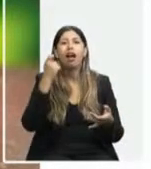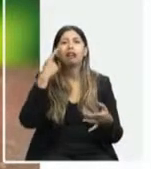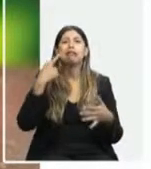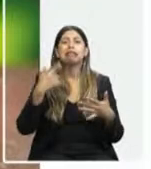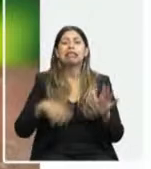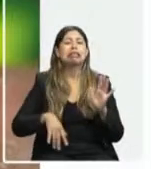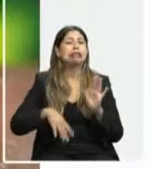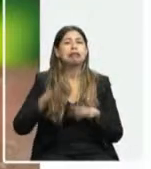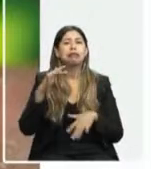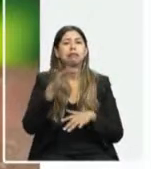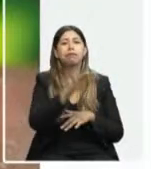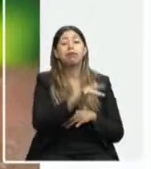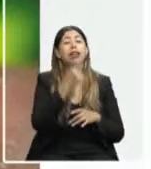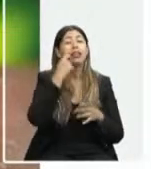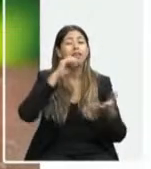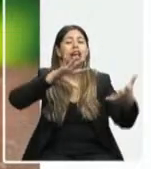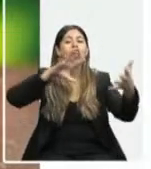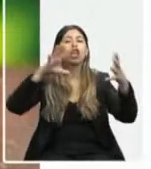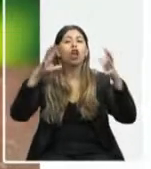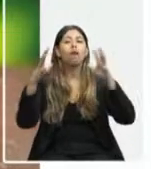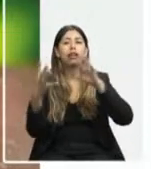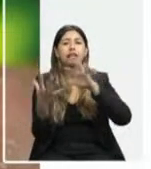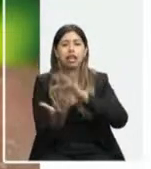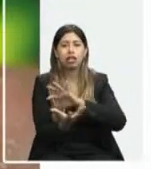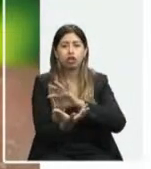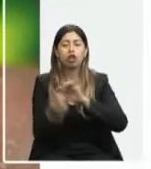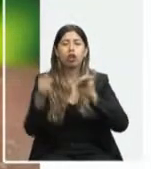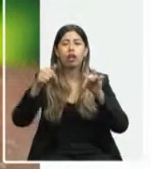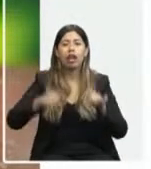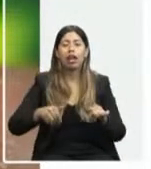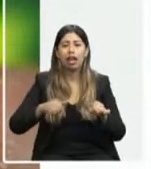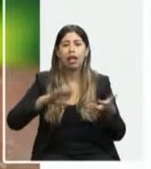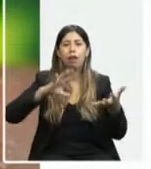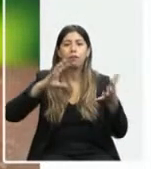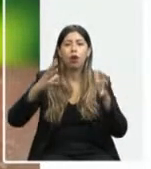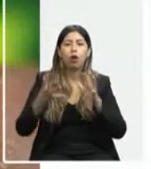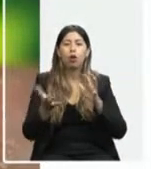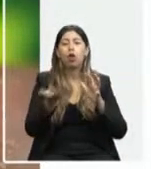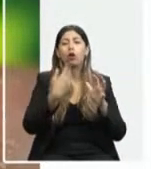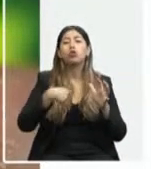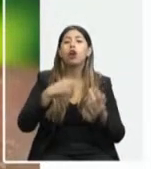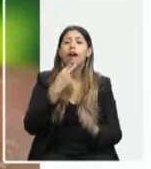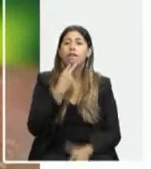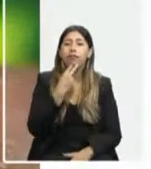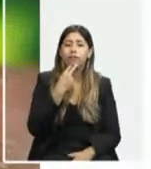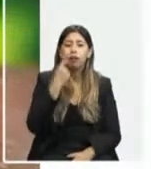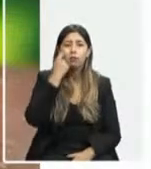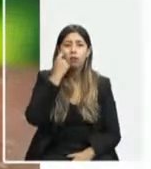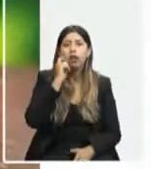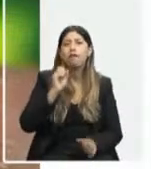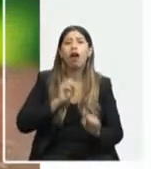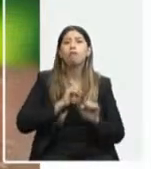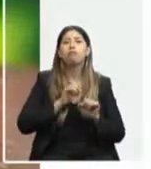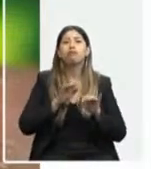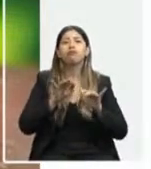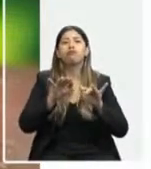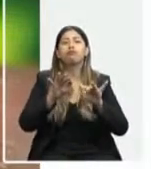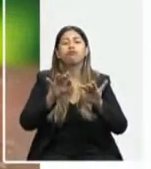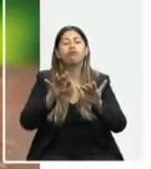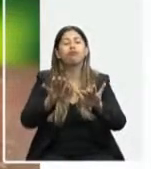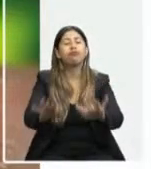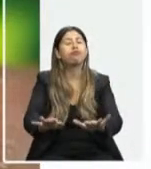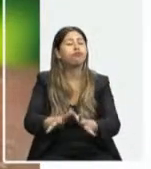qué significa la globalización en el mundo de hoy en el que vivimos, puede transmitirla de forma muy, pero